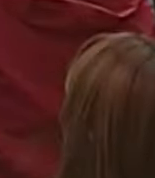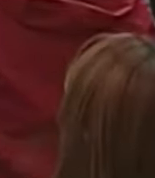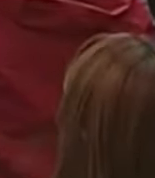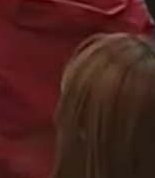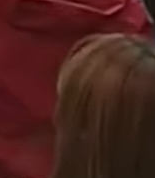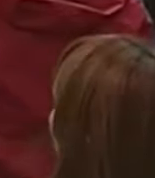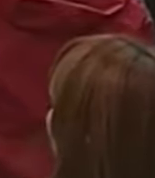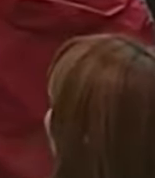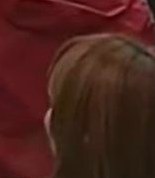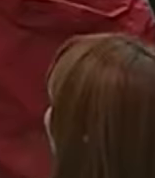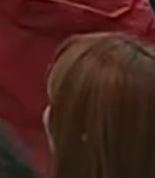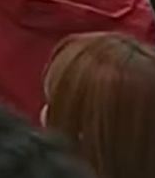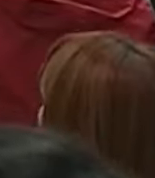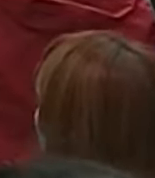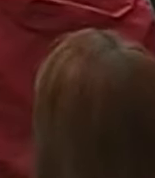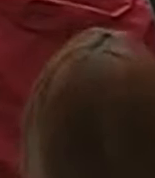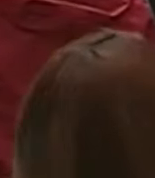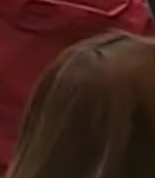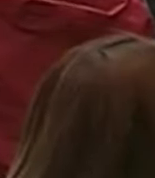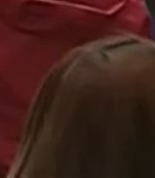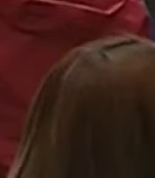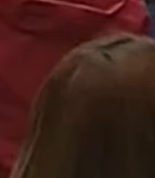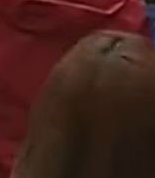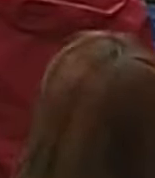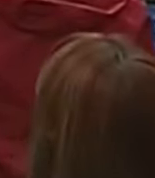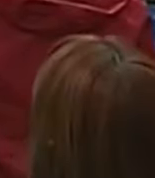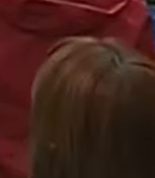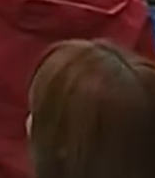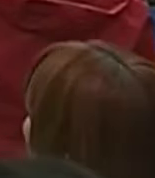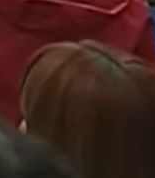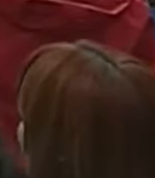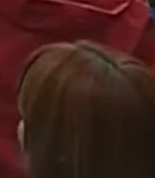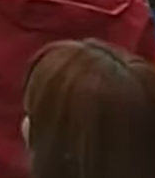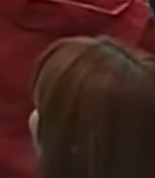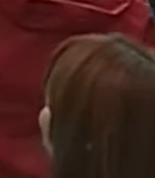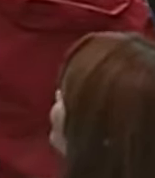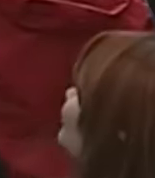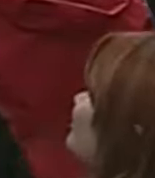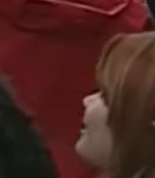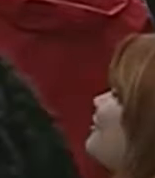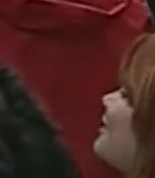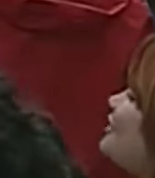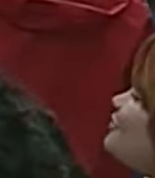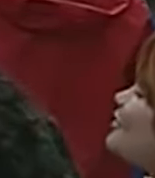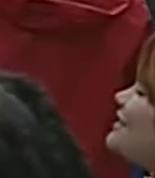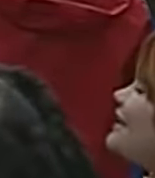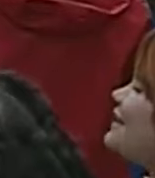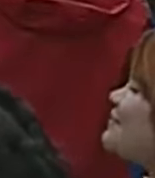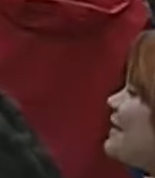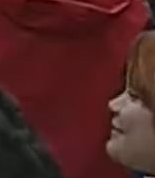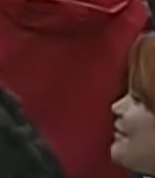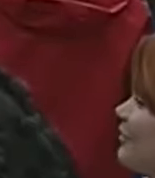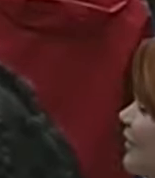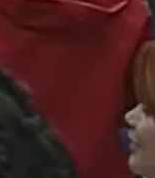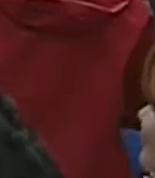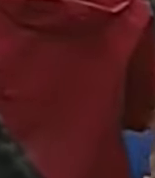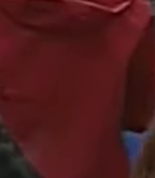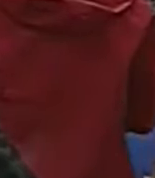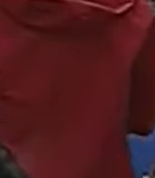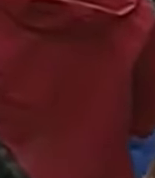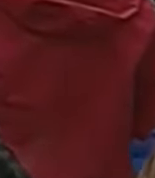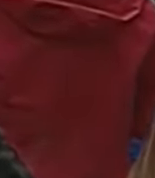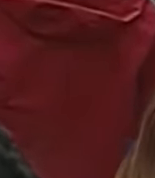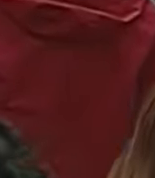exaltó el liderazgo colectivo de estos hombres y mujeres que han dado continuidad a la revolución bolivariana y al legado del